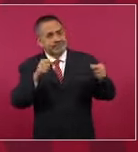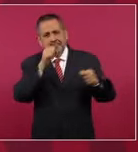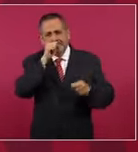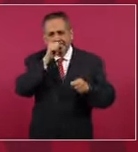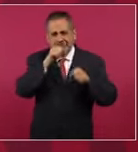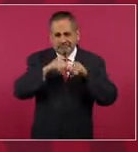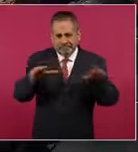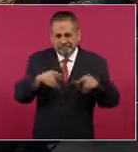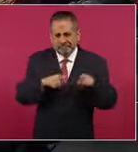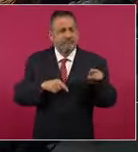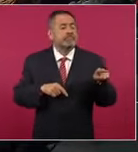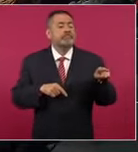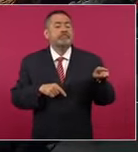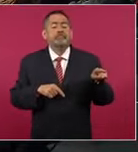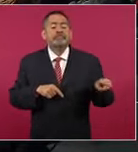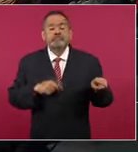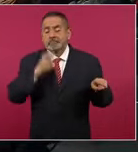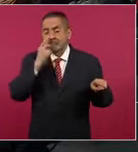donde